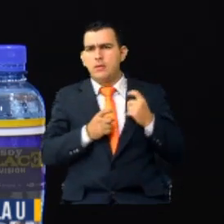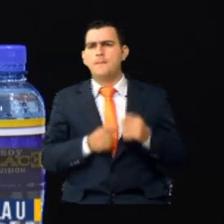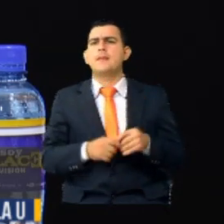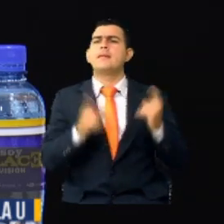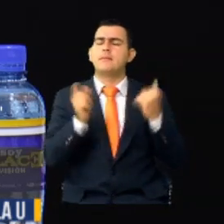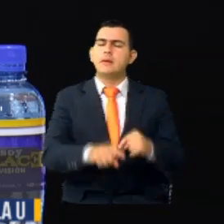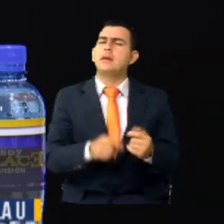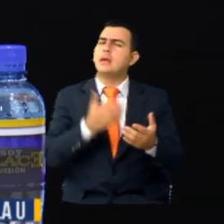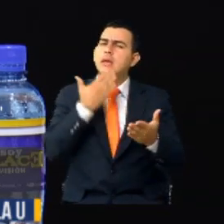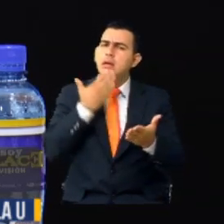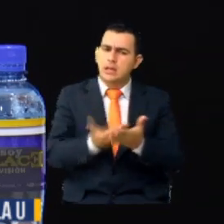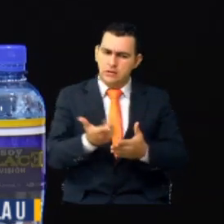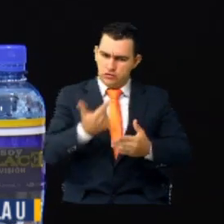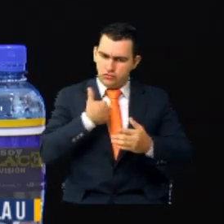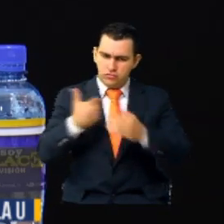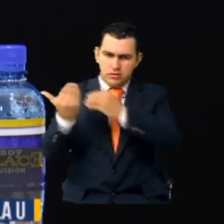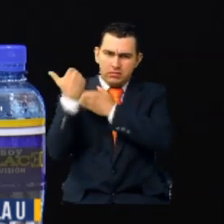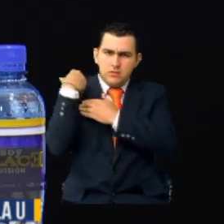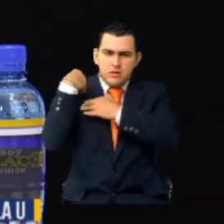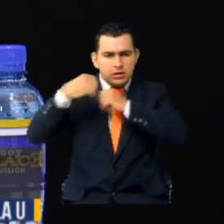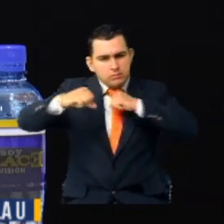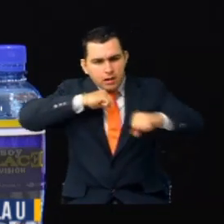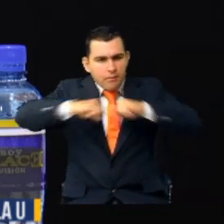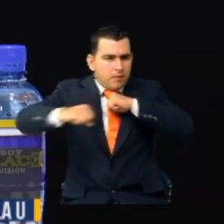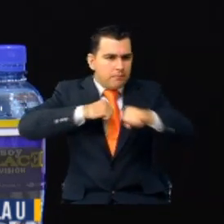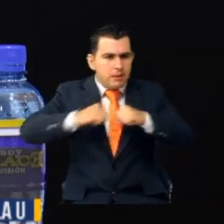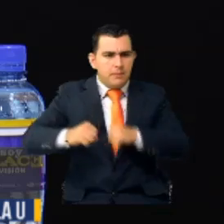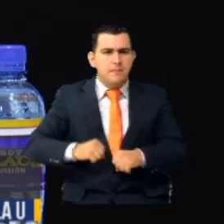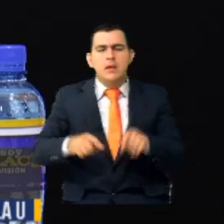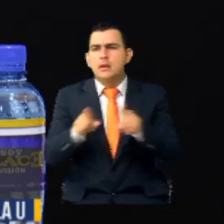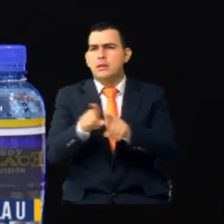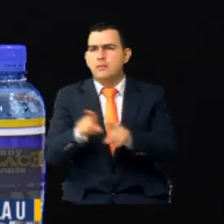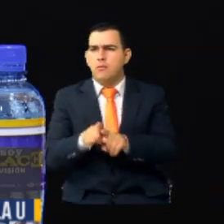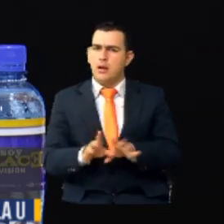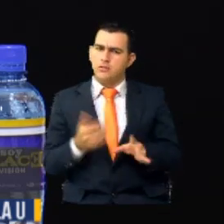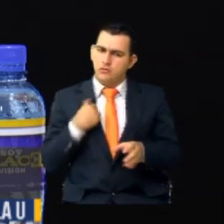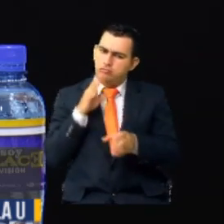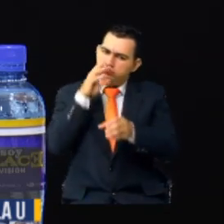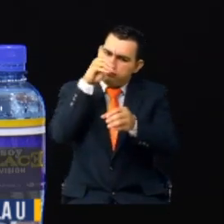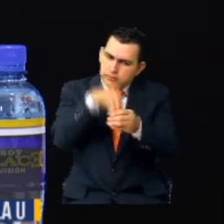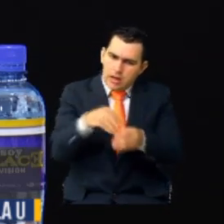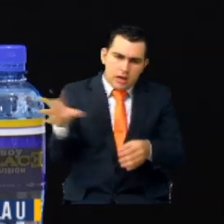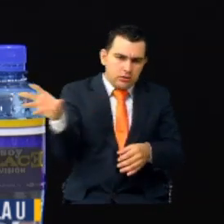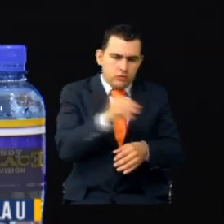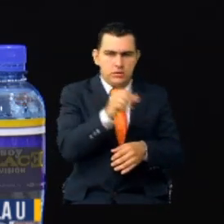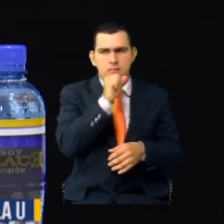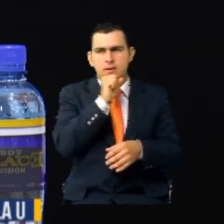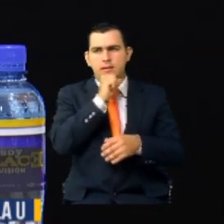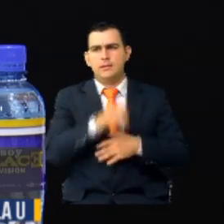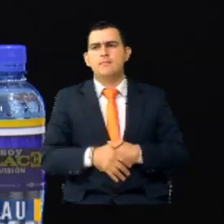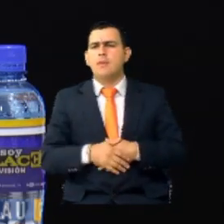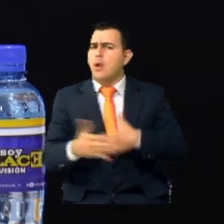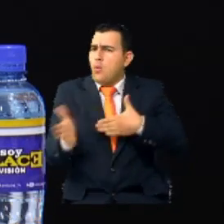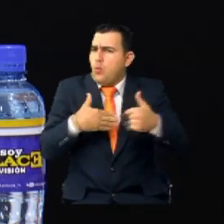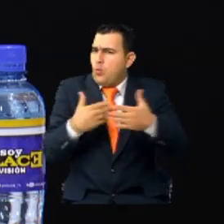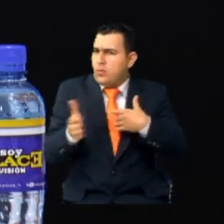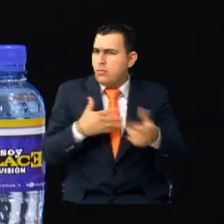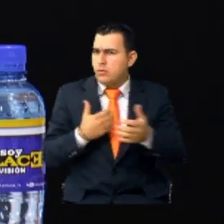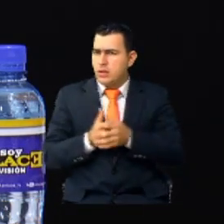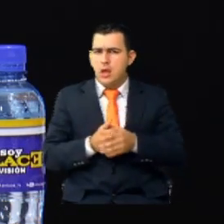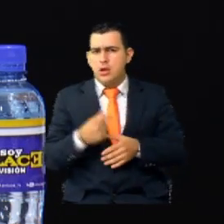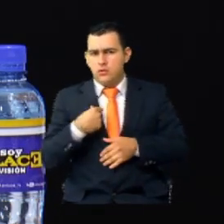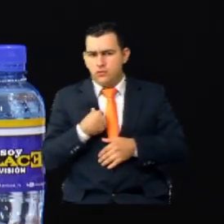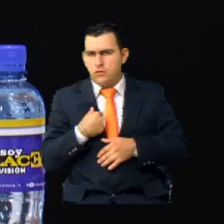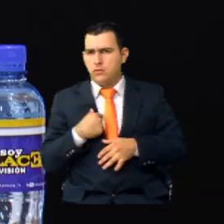gracias a mi gestión pude lograr que esos recursos también incluyeran a Barranca Bermeja, a pesar de no pertenecer precisamente al